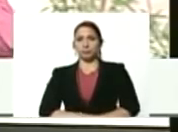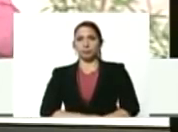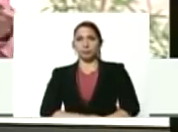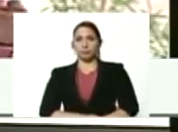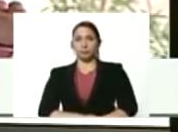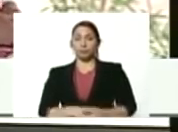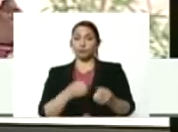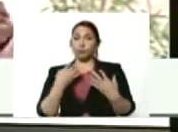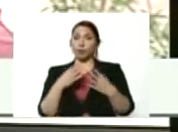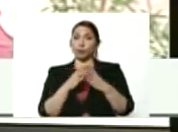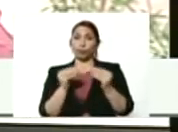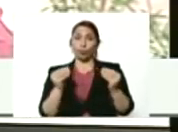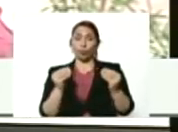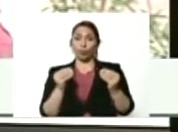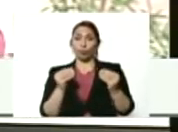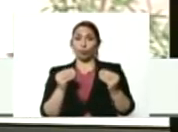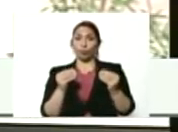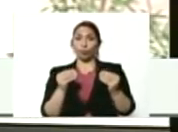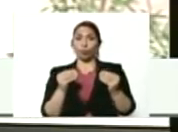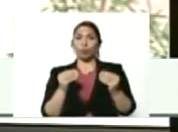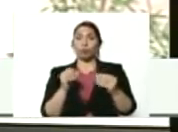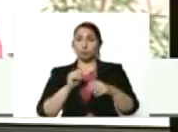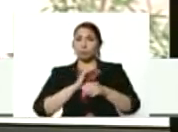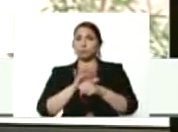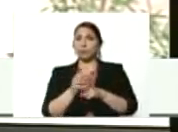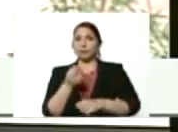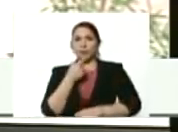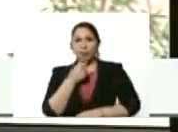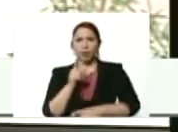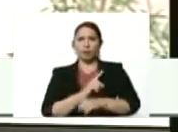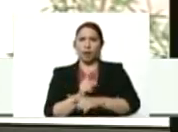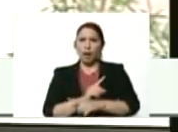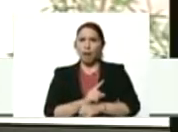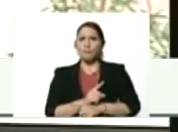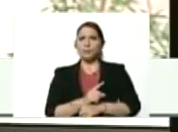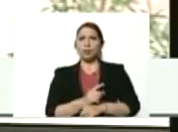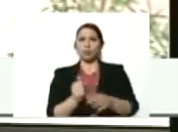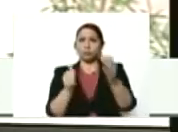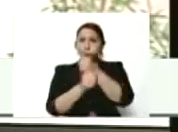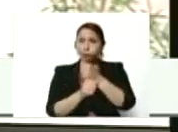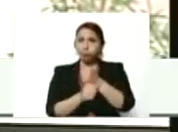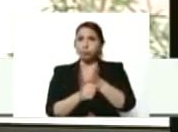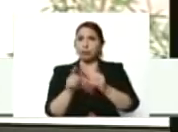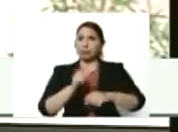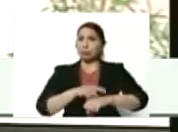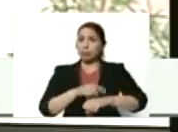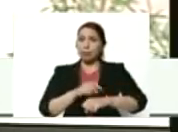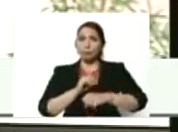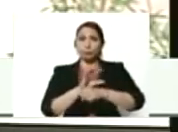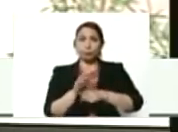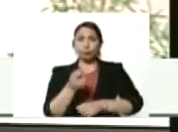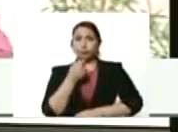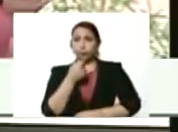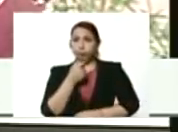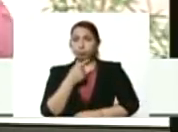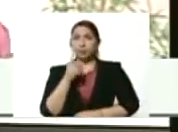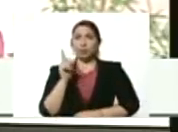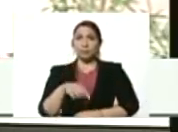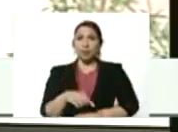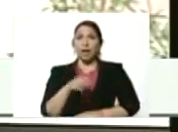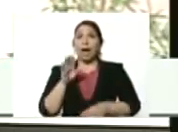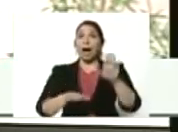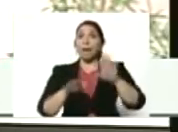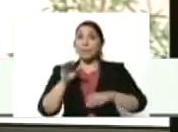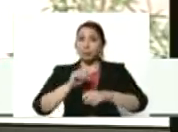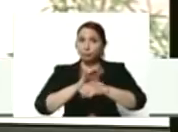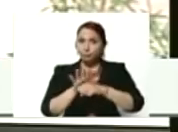Bueno, todos salieron de su coronavirus porque se le puso el tratamiento rápido, se detectó a tiempo el coronavirus, rapidito, y apenas se detectó, entramos